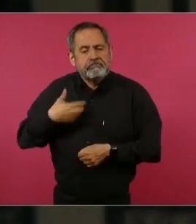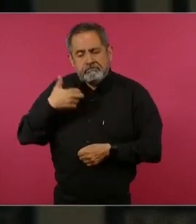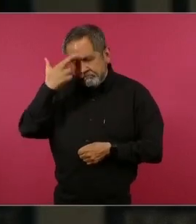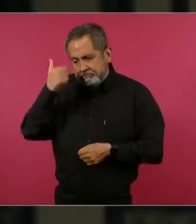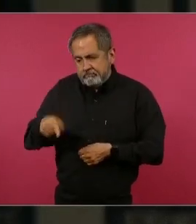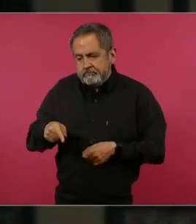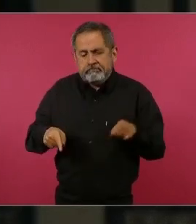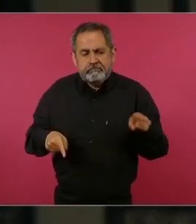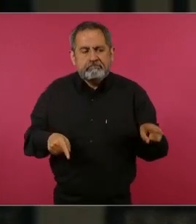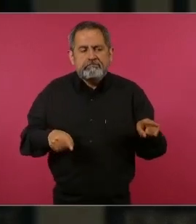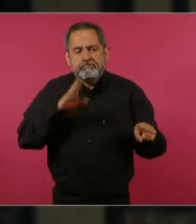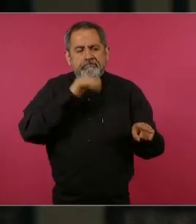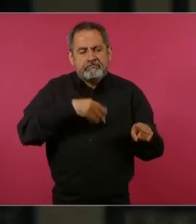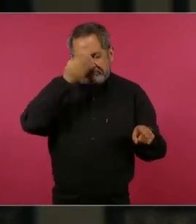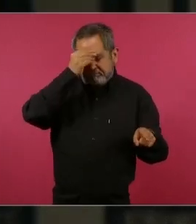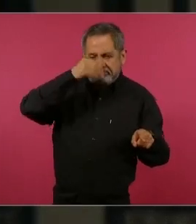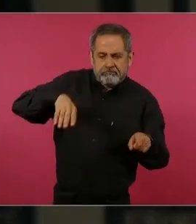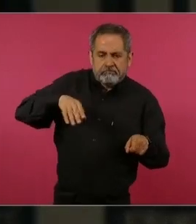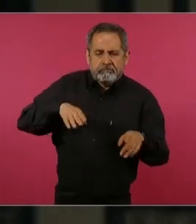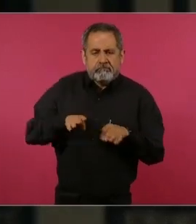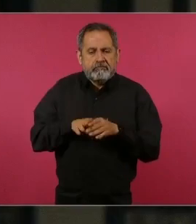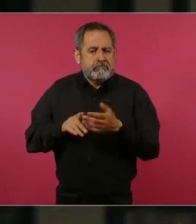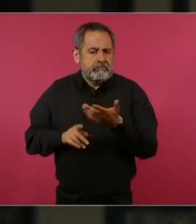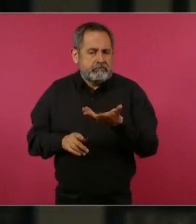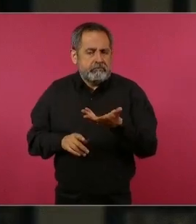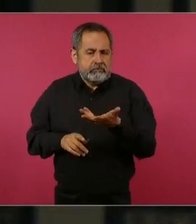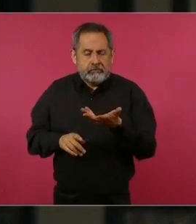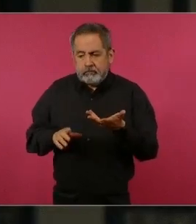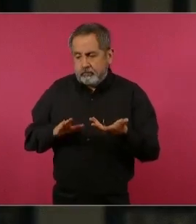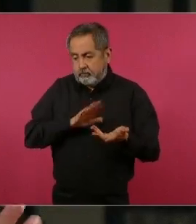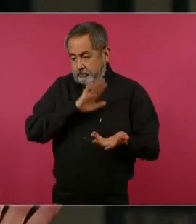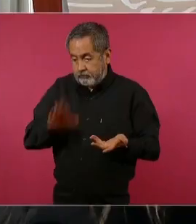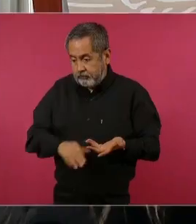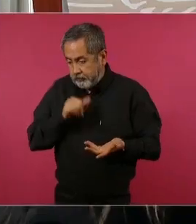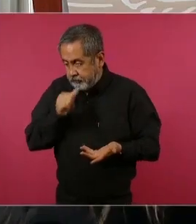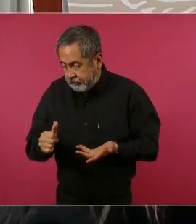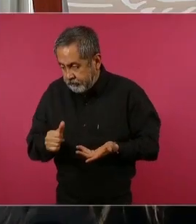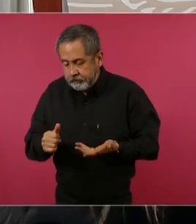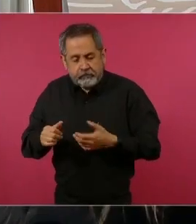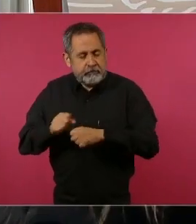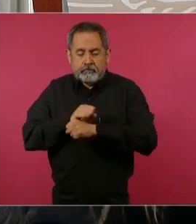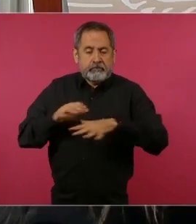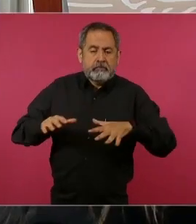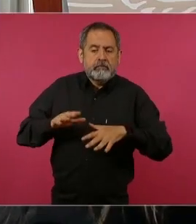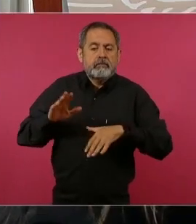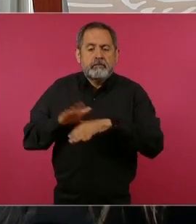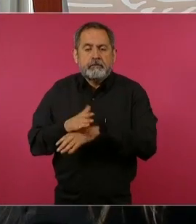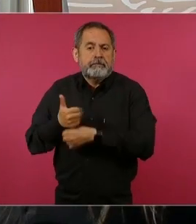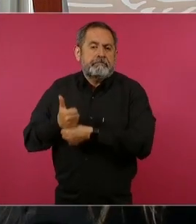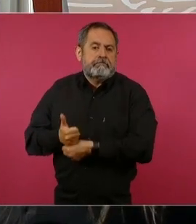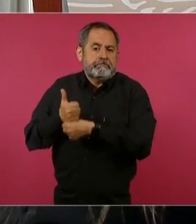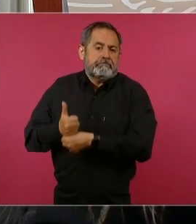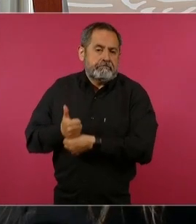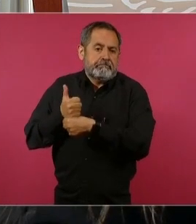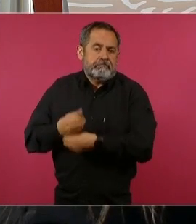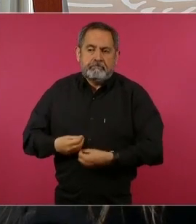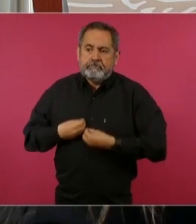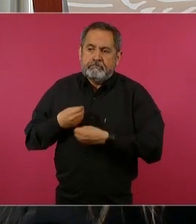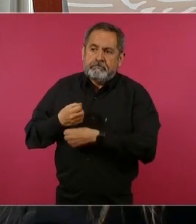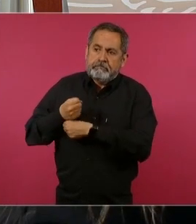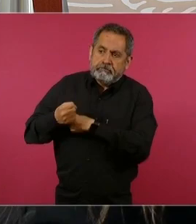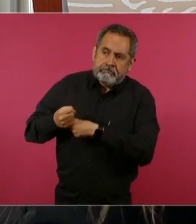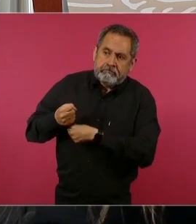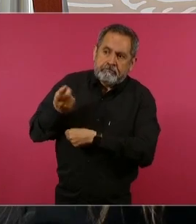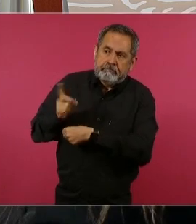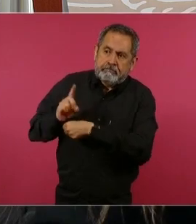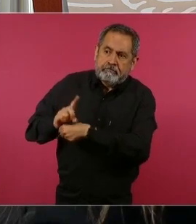que tienen los familiares de que los mineros no murieron todos por la supuesta explosión y que estuvieron con vida días